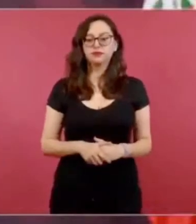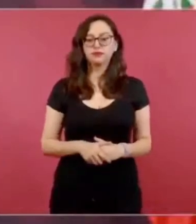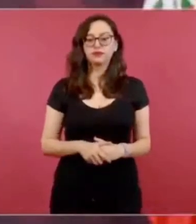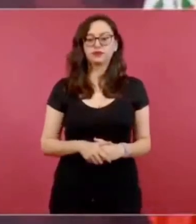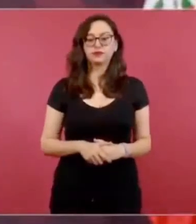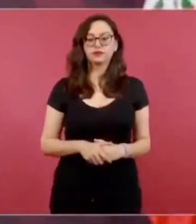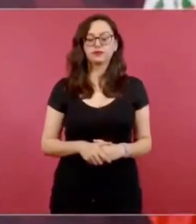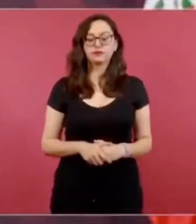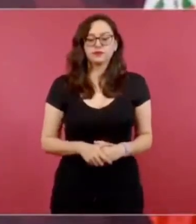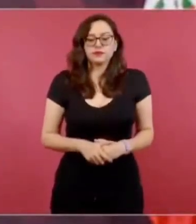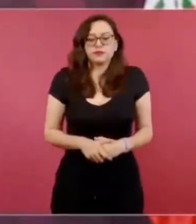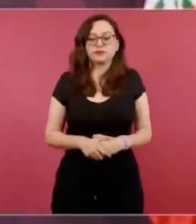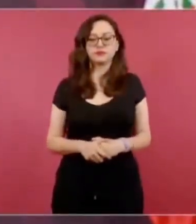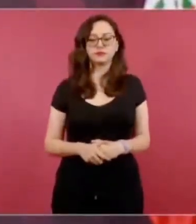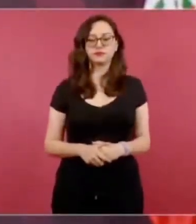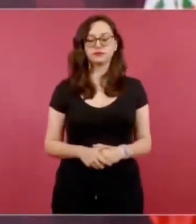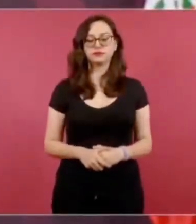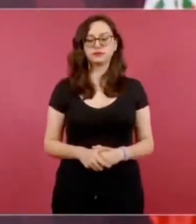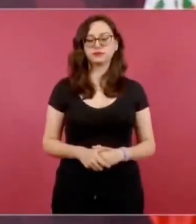Y a lo mejor